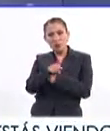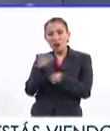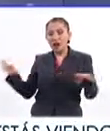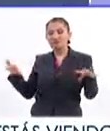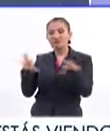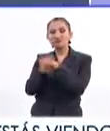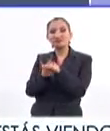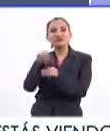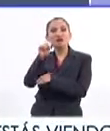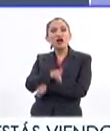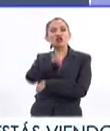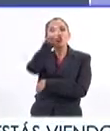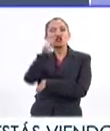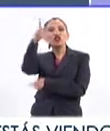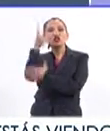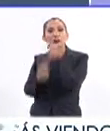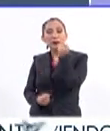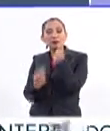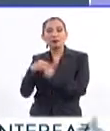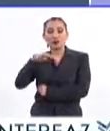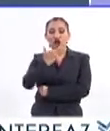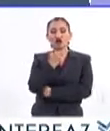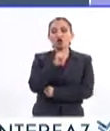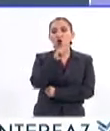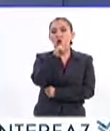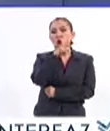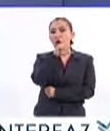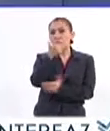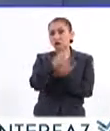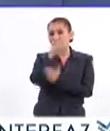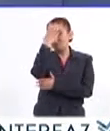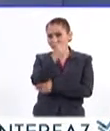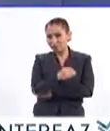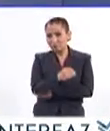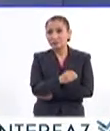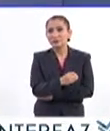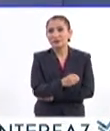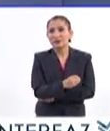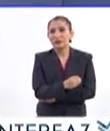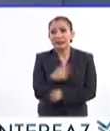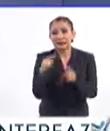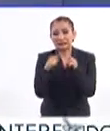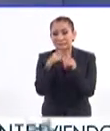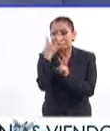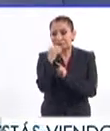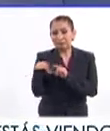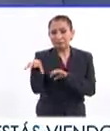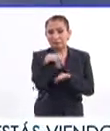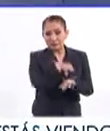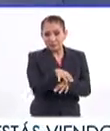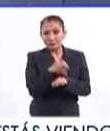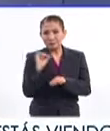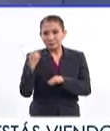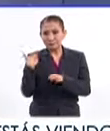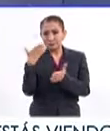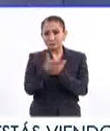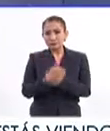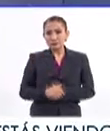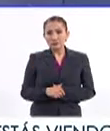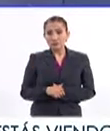haya rituales. Hablando de Cholula, que es una ciudad hermosa, llena de iglesias precisamente, acabo de estar hace